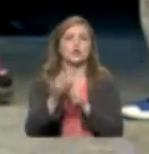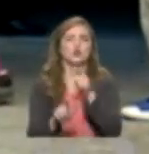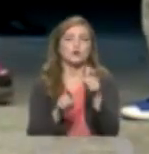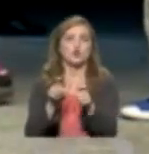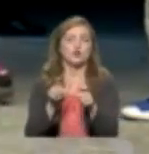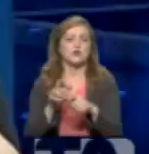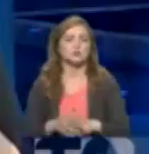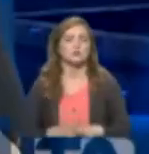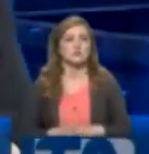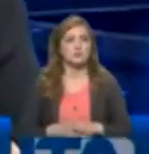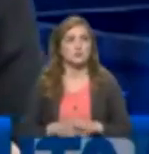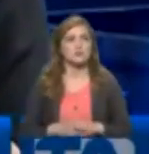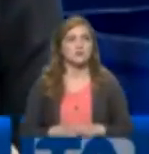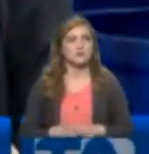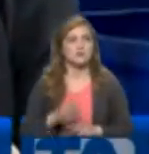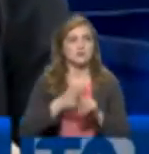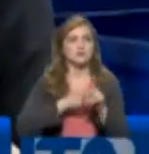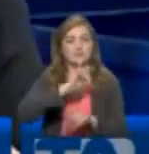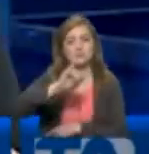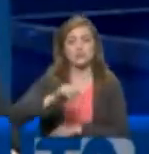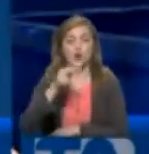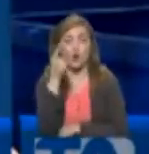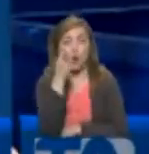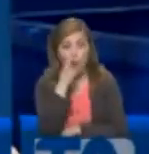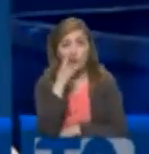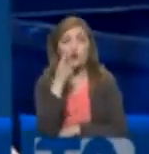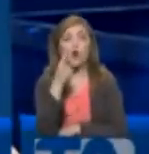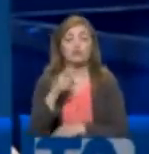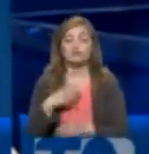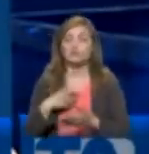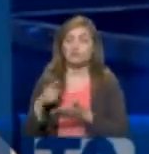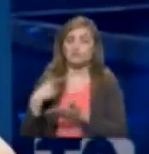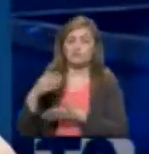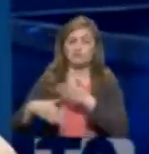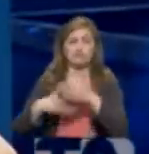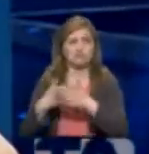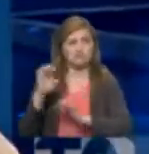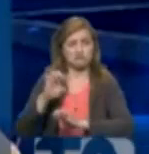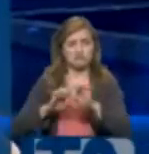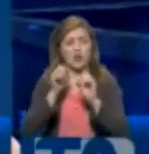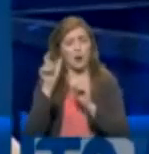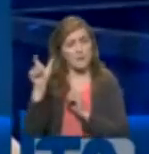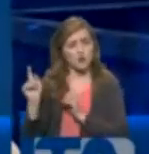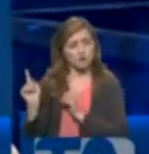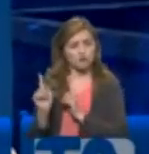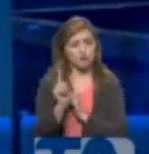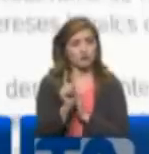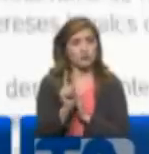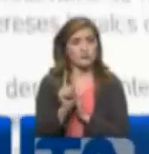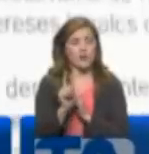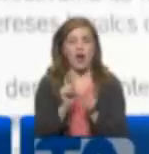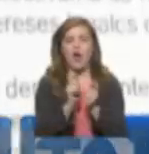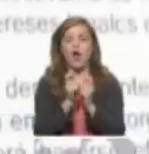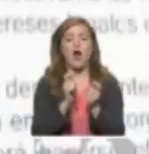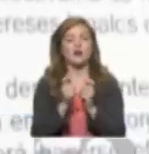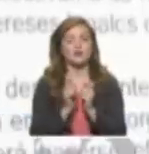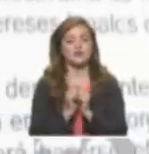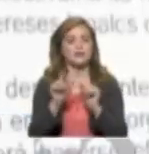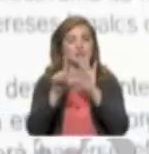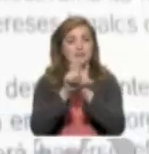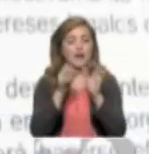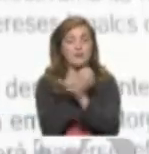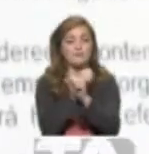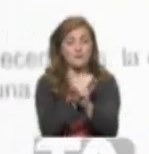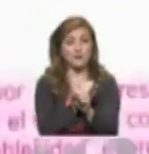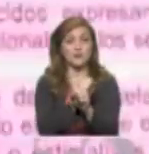de sus clientes. A partir del mes de junio se elevarán las notas de crédito de los clientes que ameriten el tema. La Ley de Defensa al Consumidor